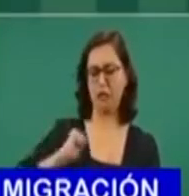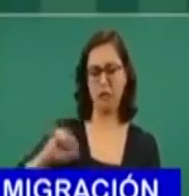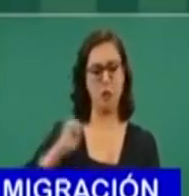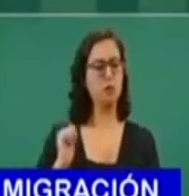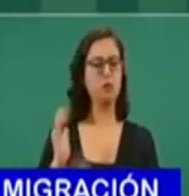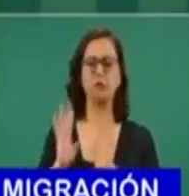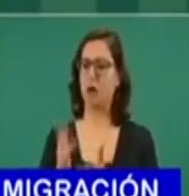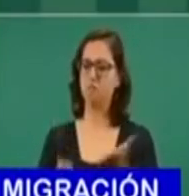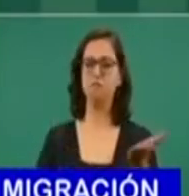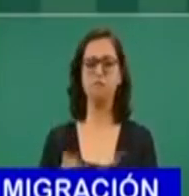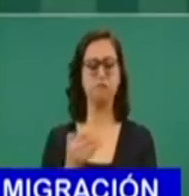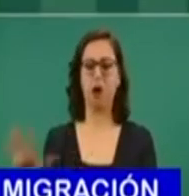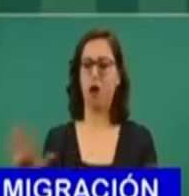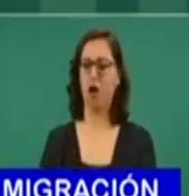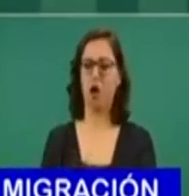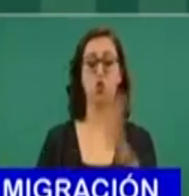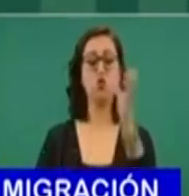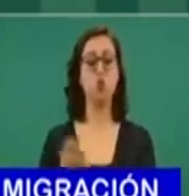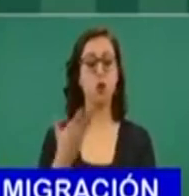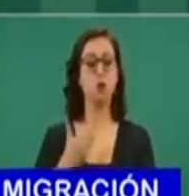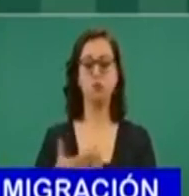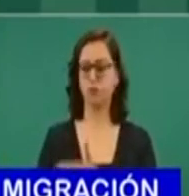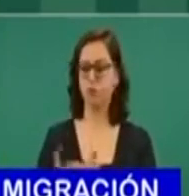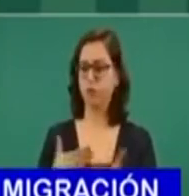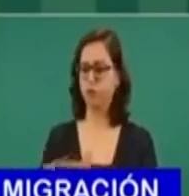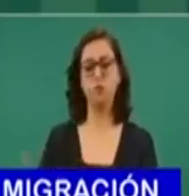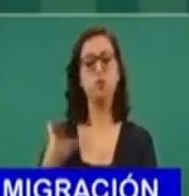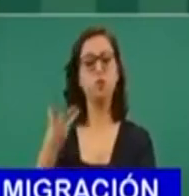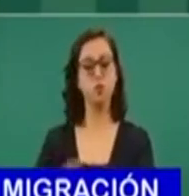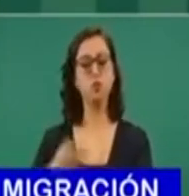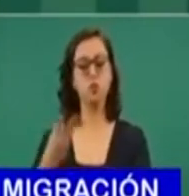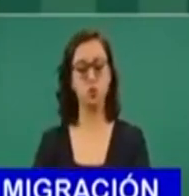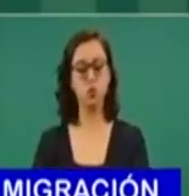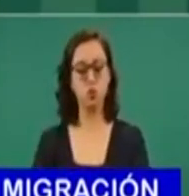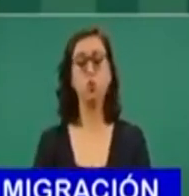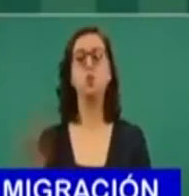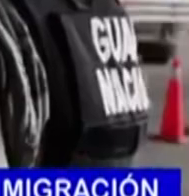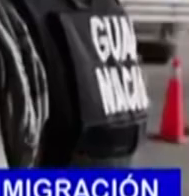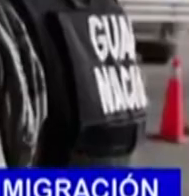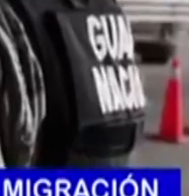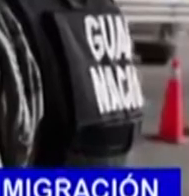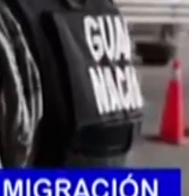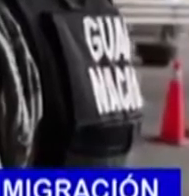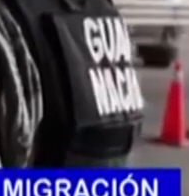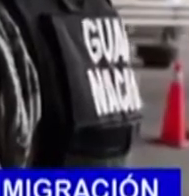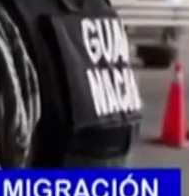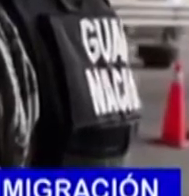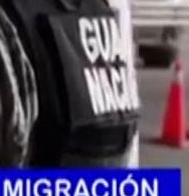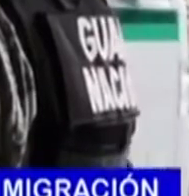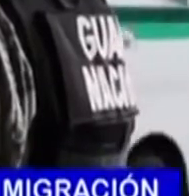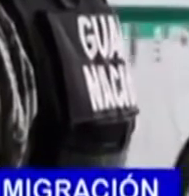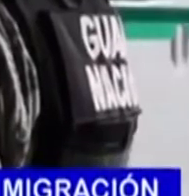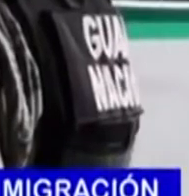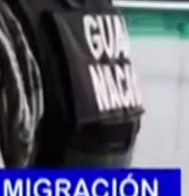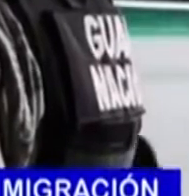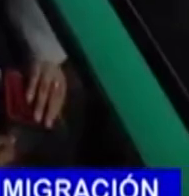doble nacionalidad a las personas que sumen 3 años o más participando del plan de reforestación. El gobierno mexicano había